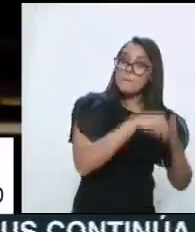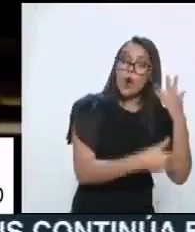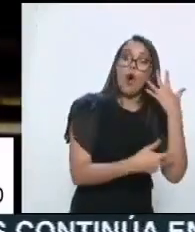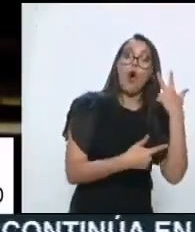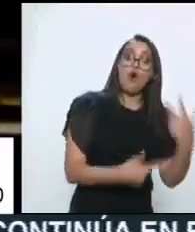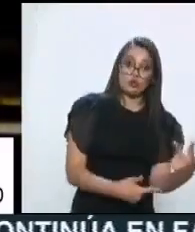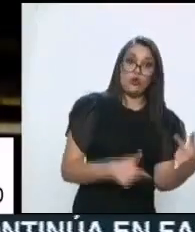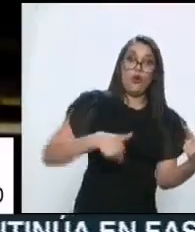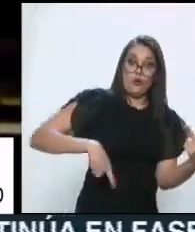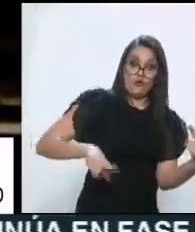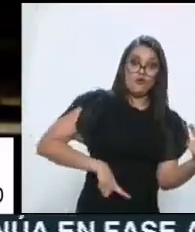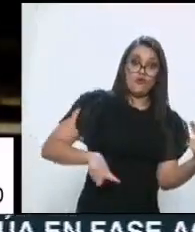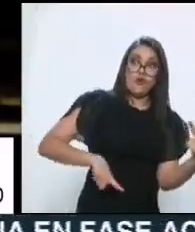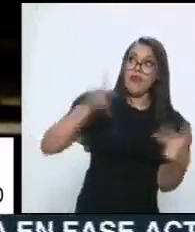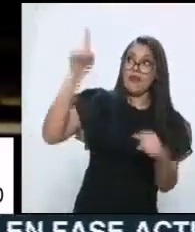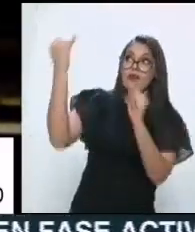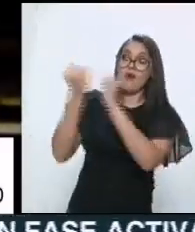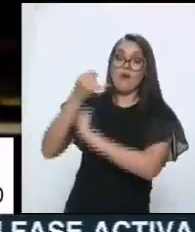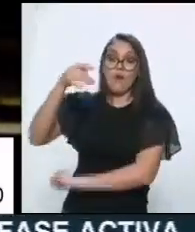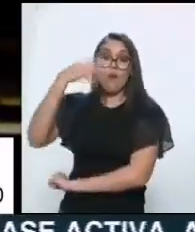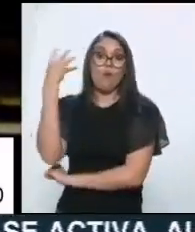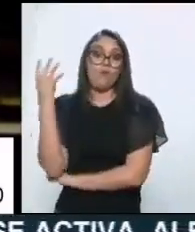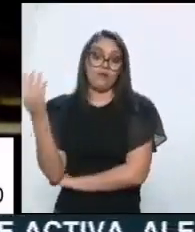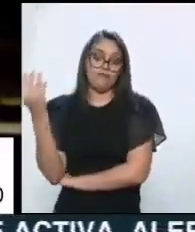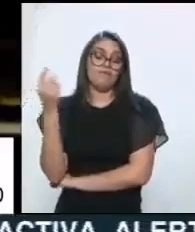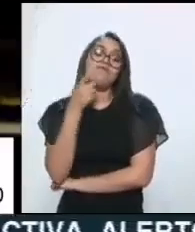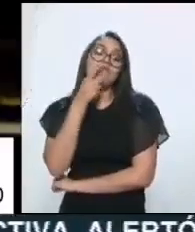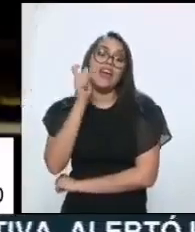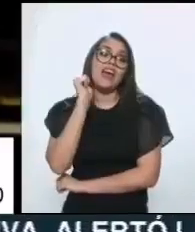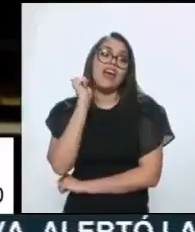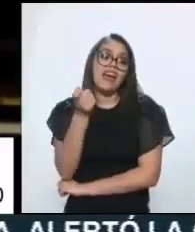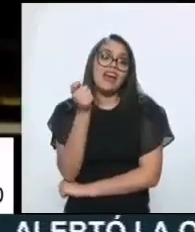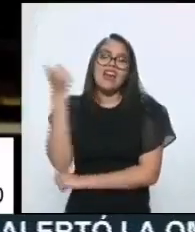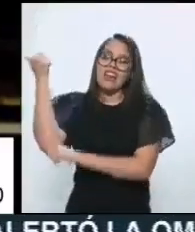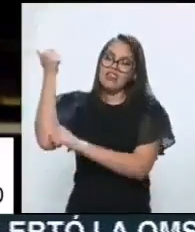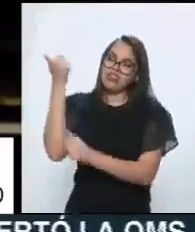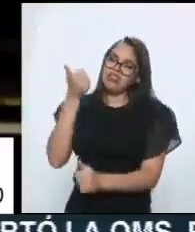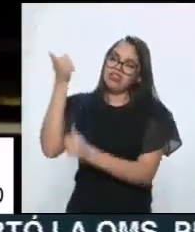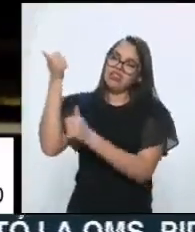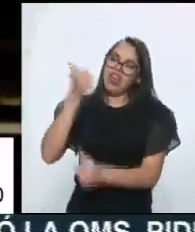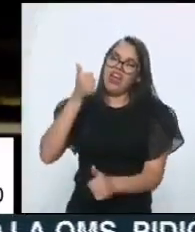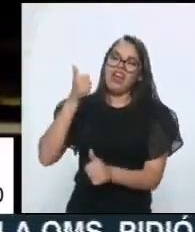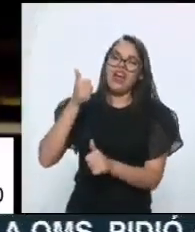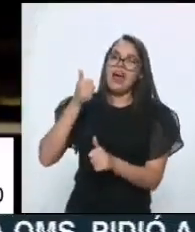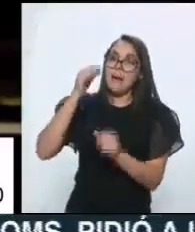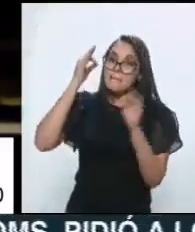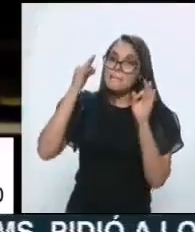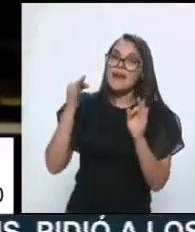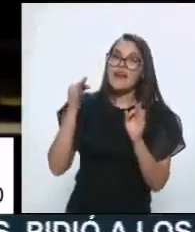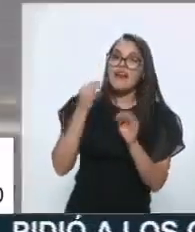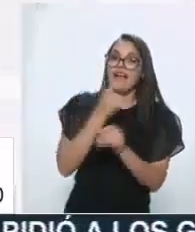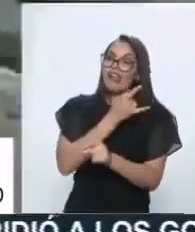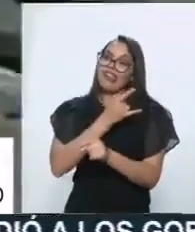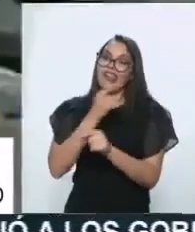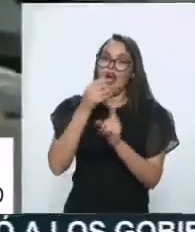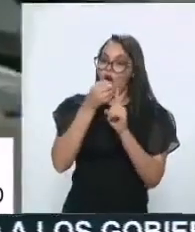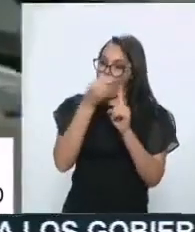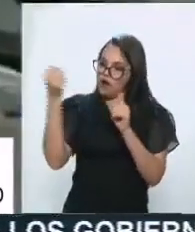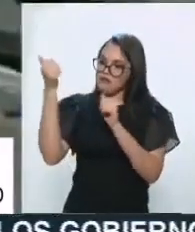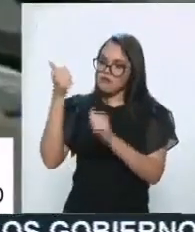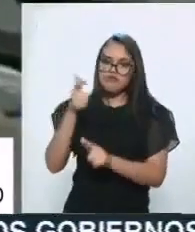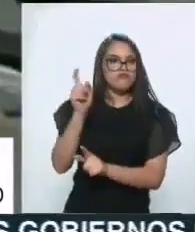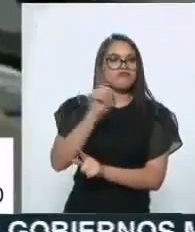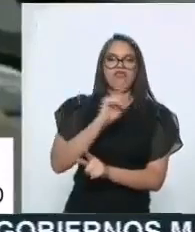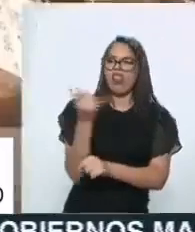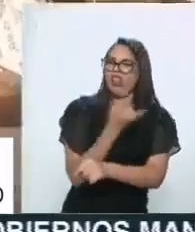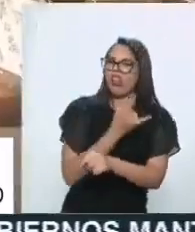de un grupo de implementación de tráfico de armas bilateral y se pidió a los mexicanos, se llegó a un acuerdo entre autoridades